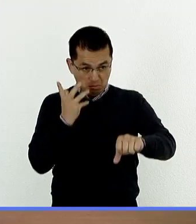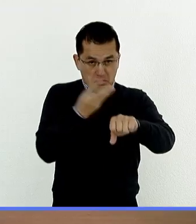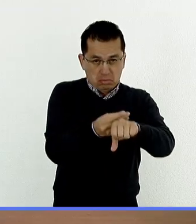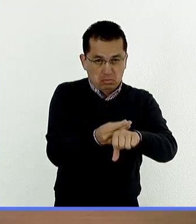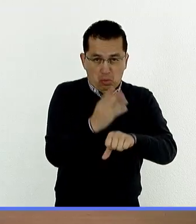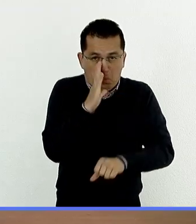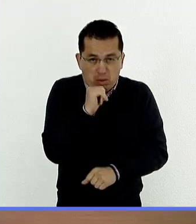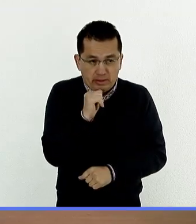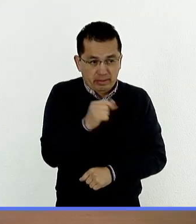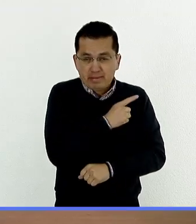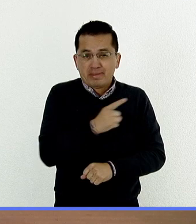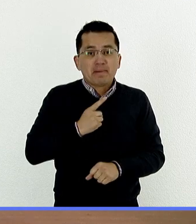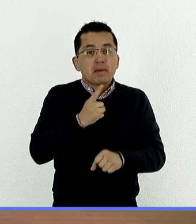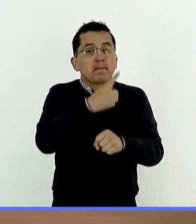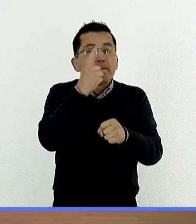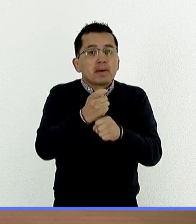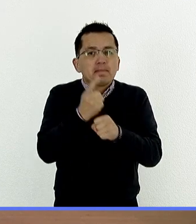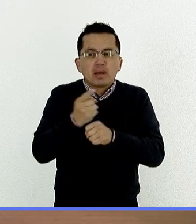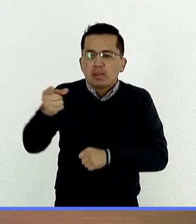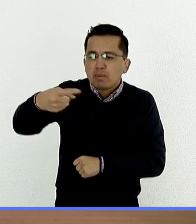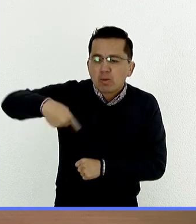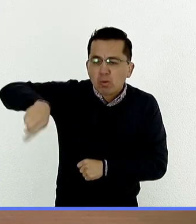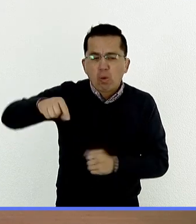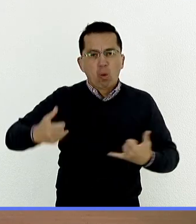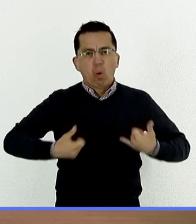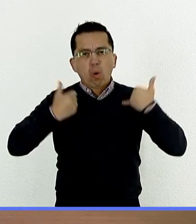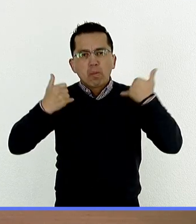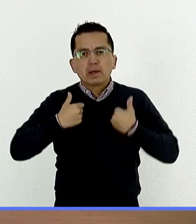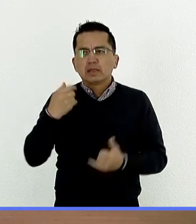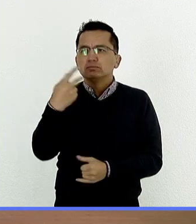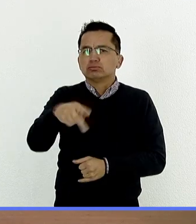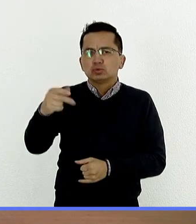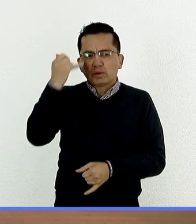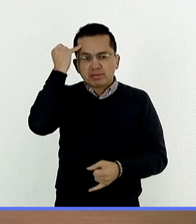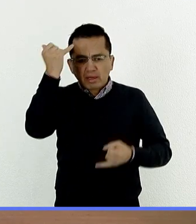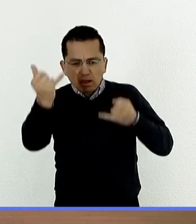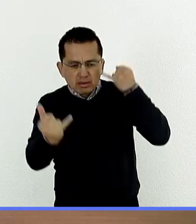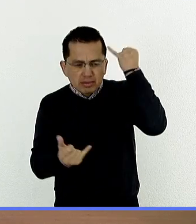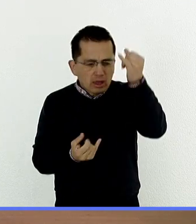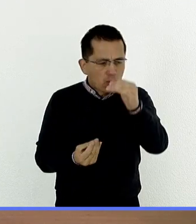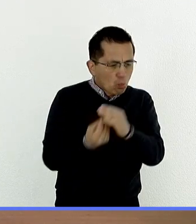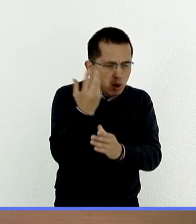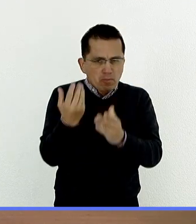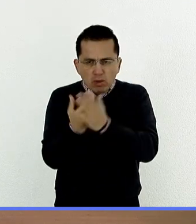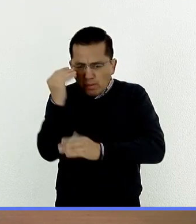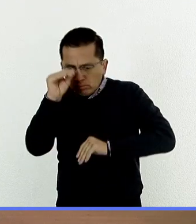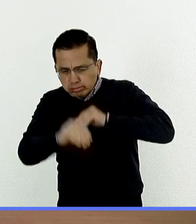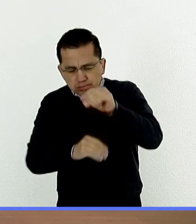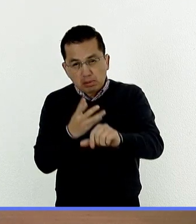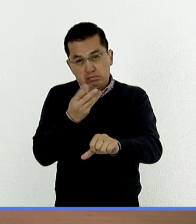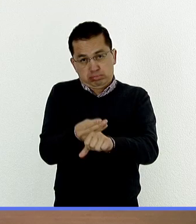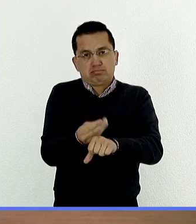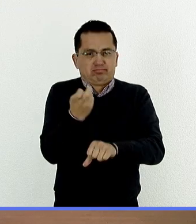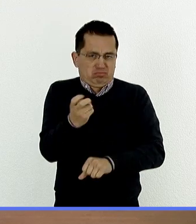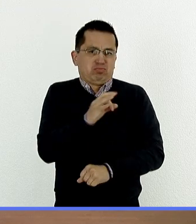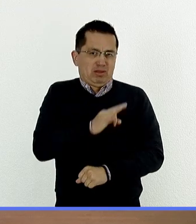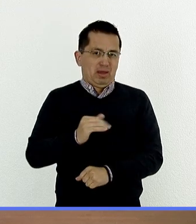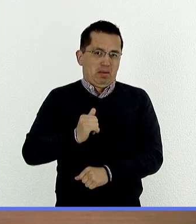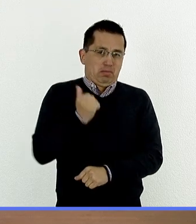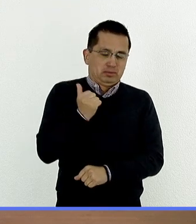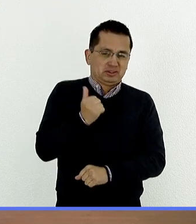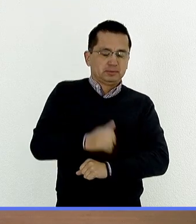viene de los jóvenes entonces en esta premio Nacional